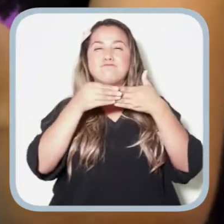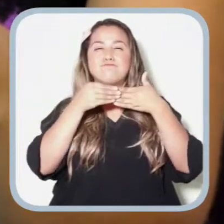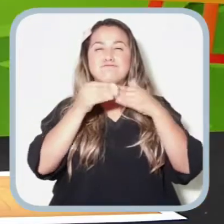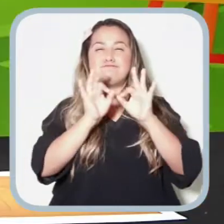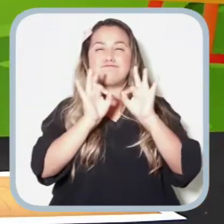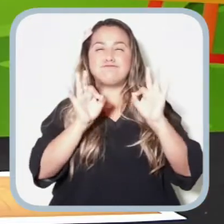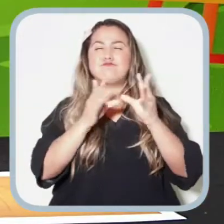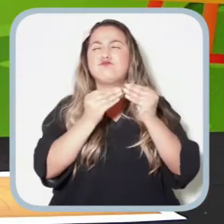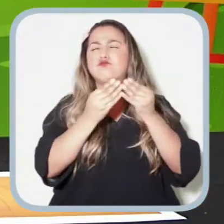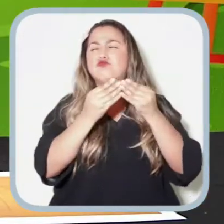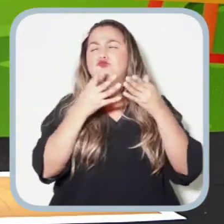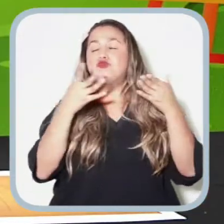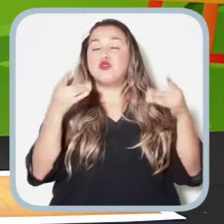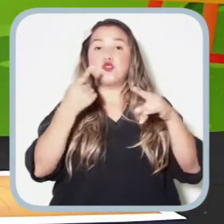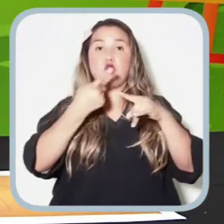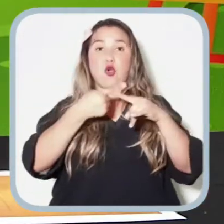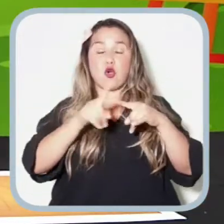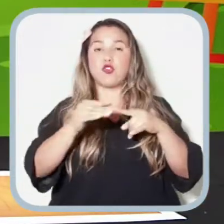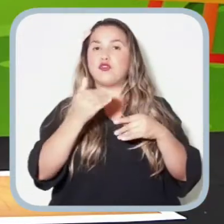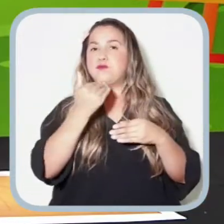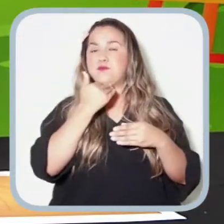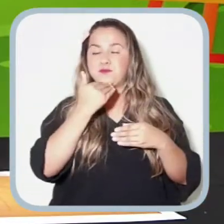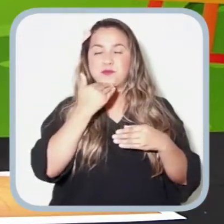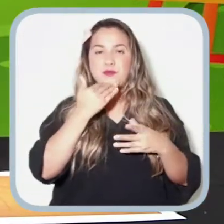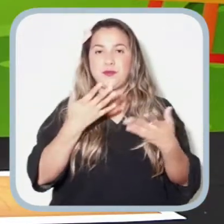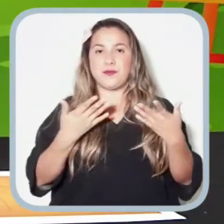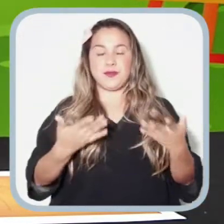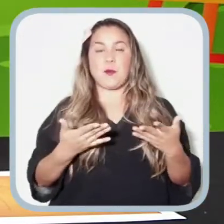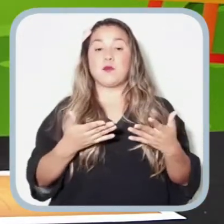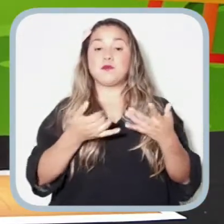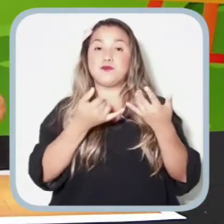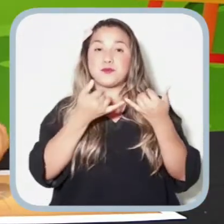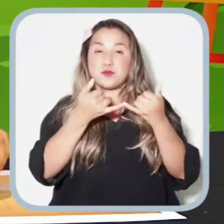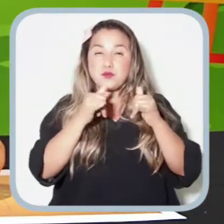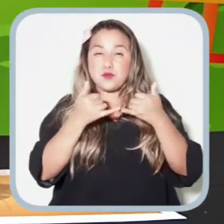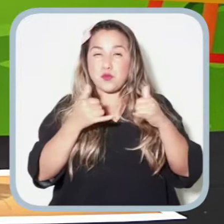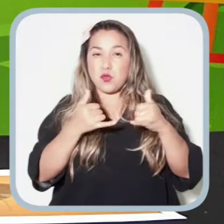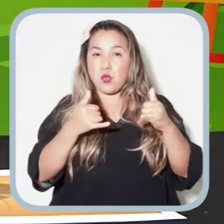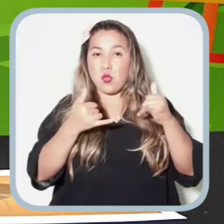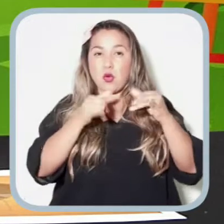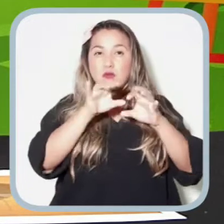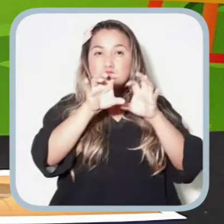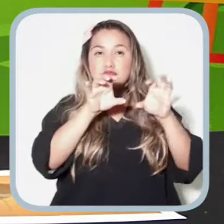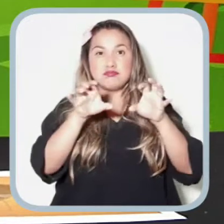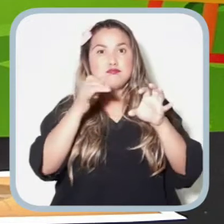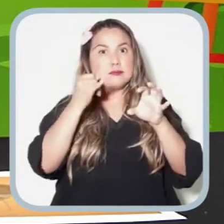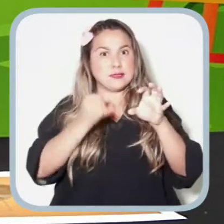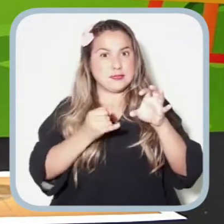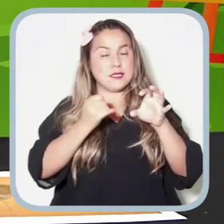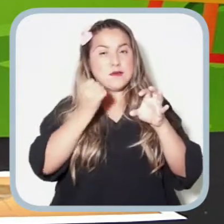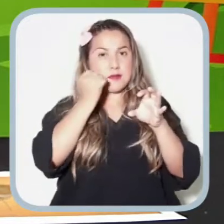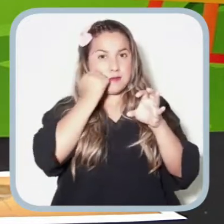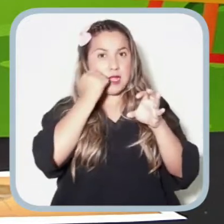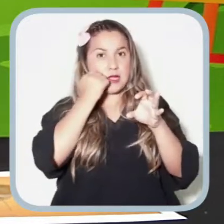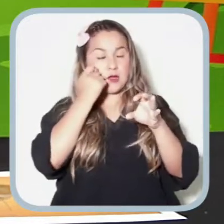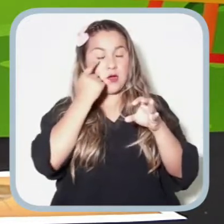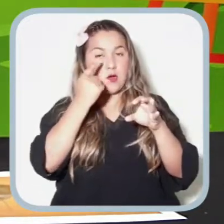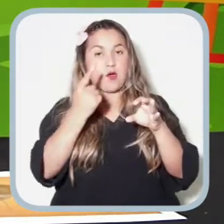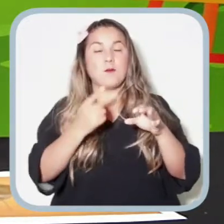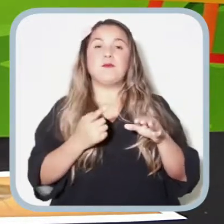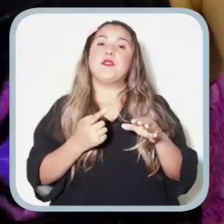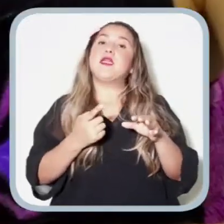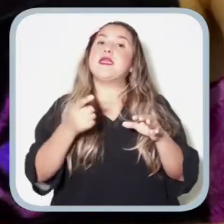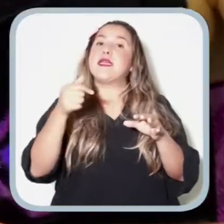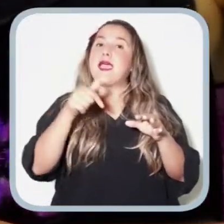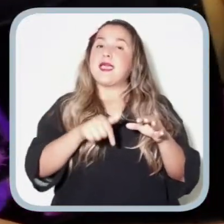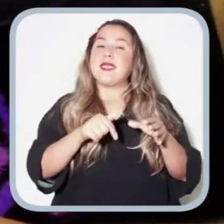muchos otros envoltorios de distintas cosas los juguetes siempre traen ojo lo que tenemos acá es un